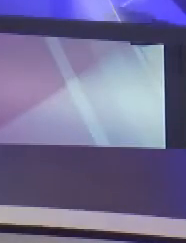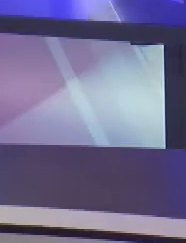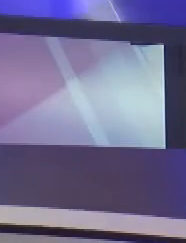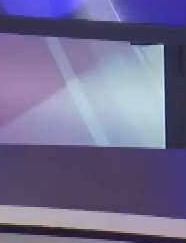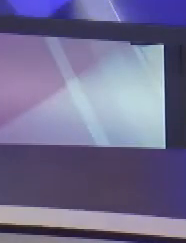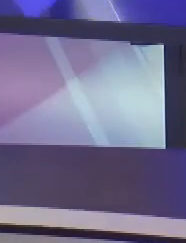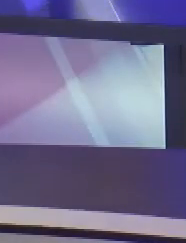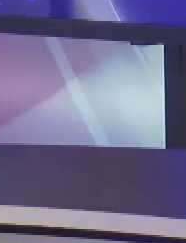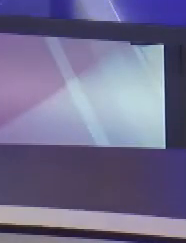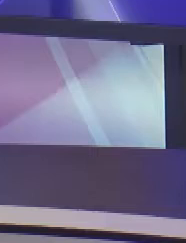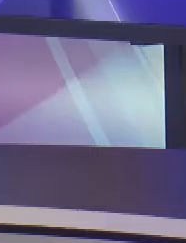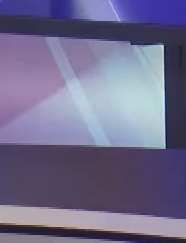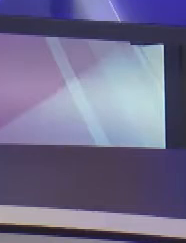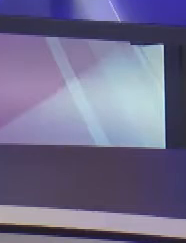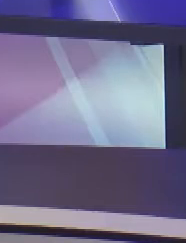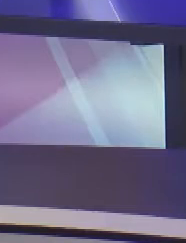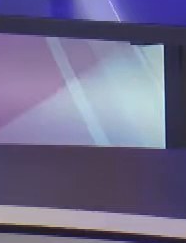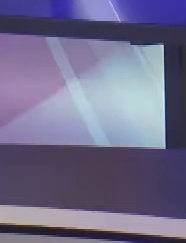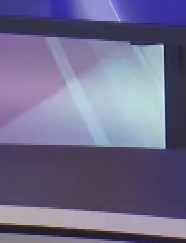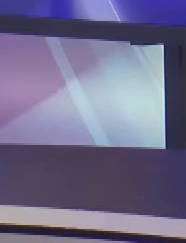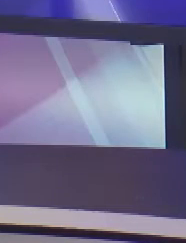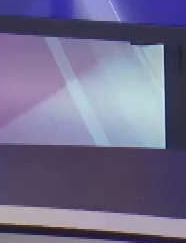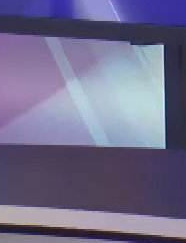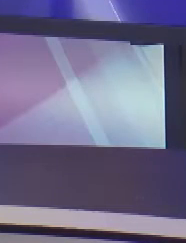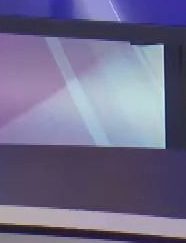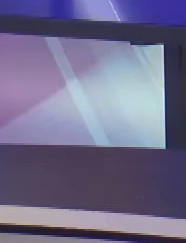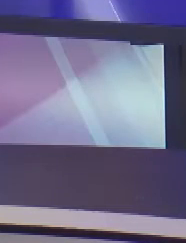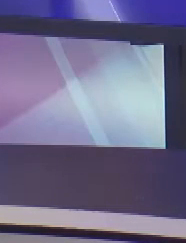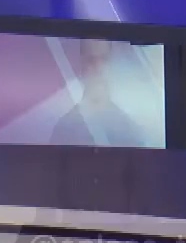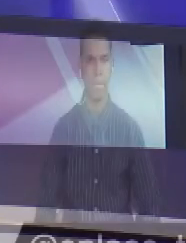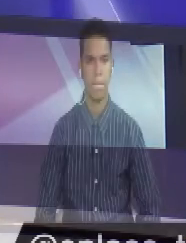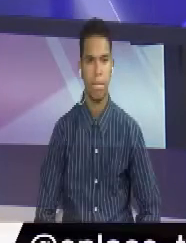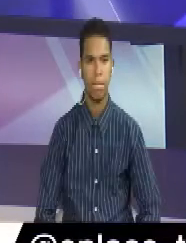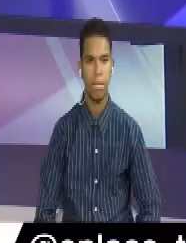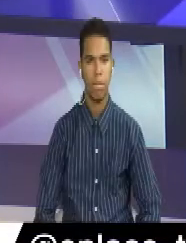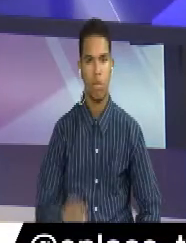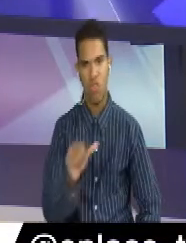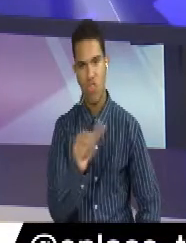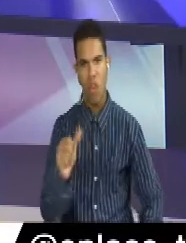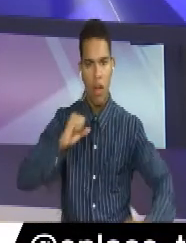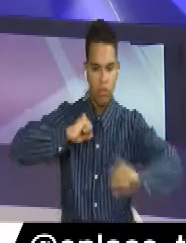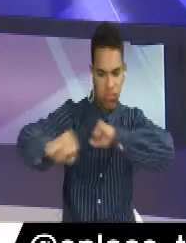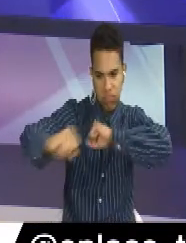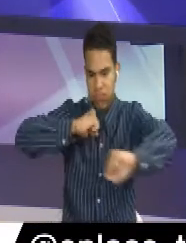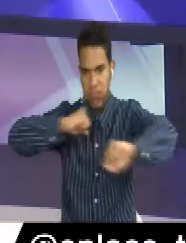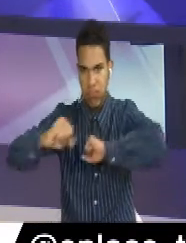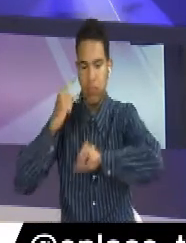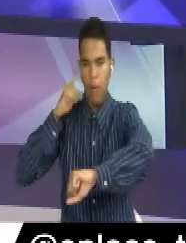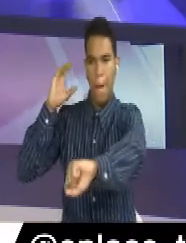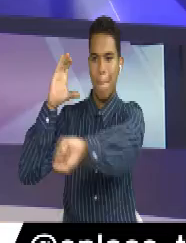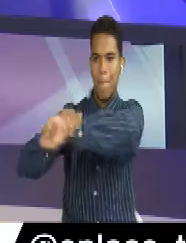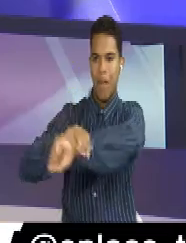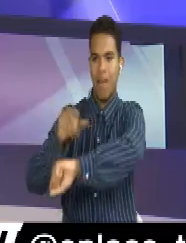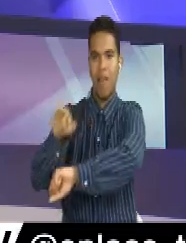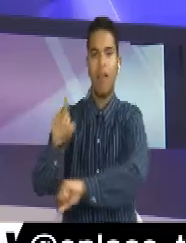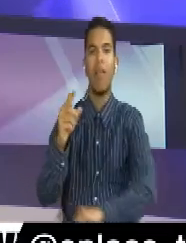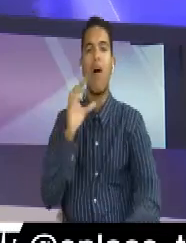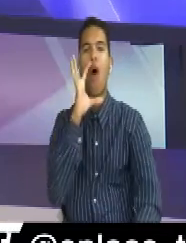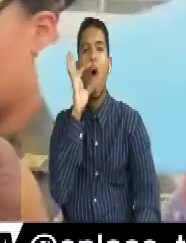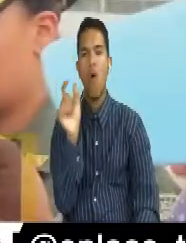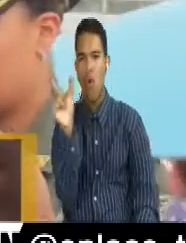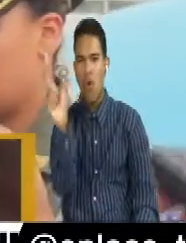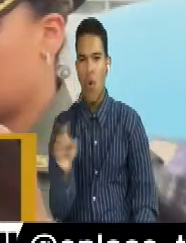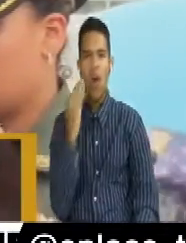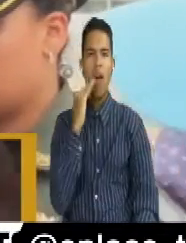Y en otros resultados operativos fue capturado un sujeto minutos después de haber golpeado a su expareja sentimental.